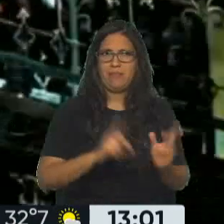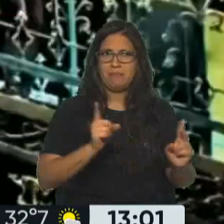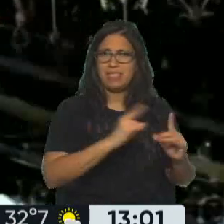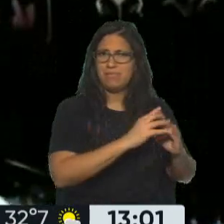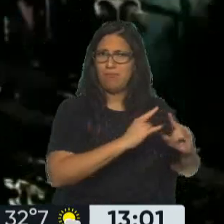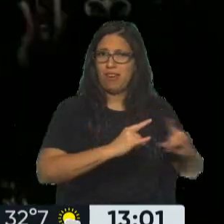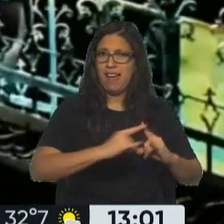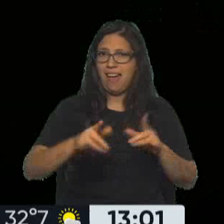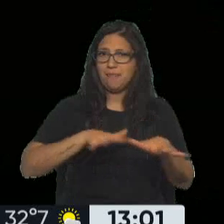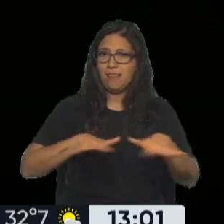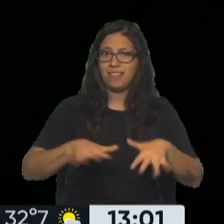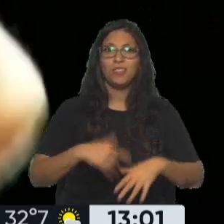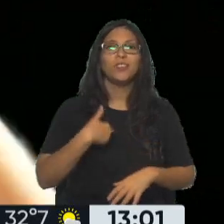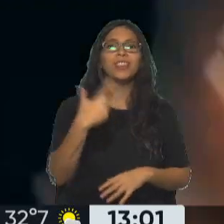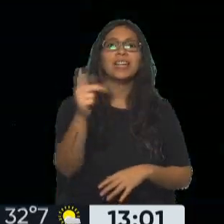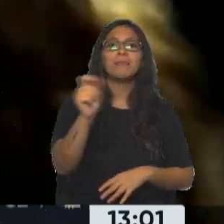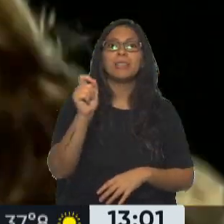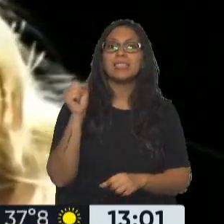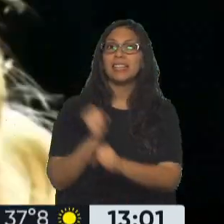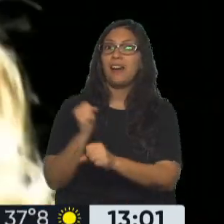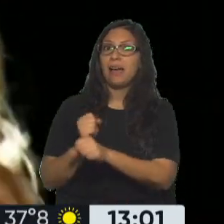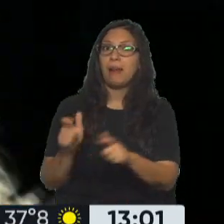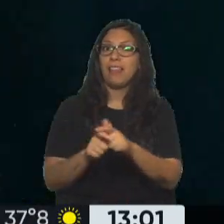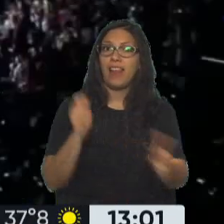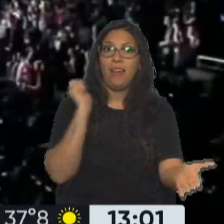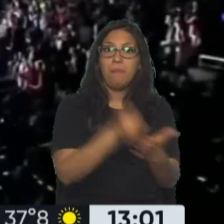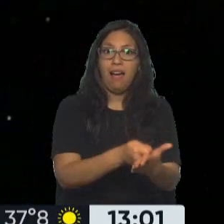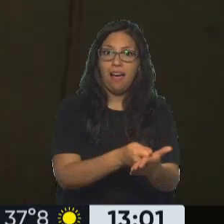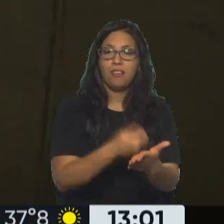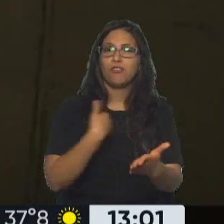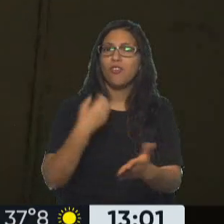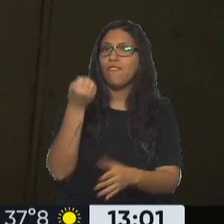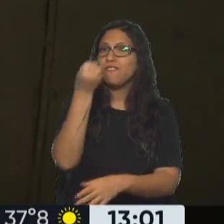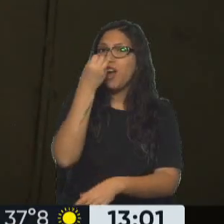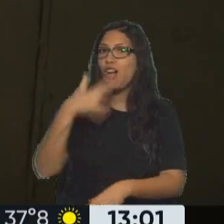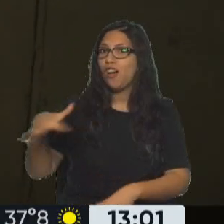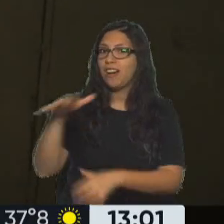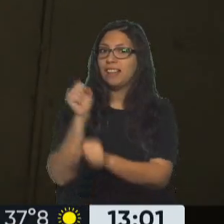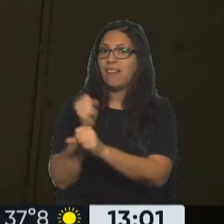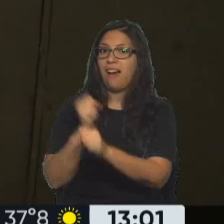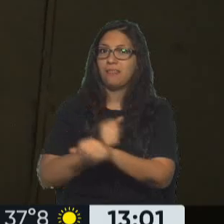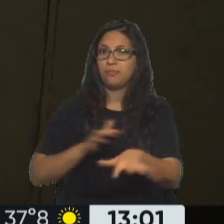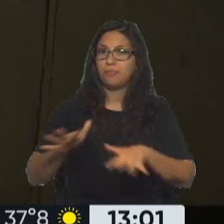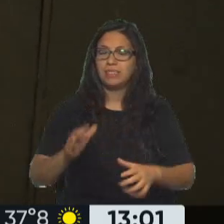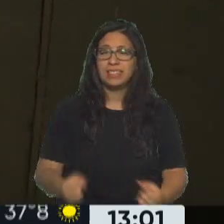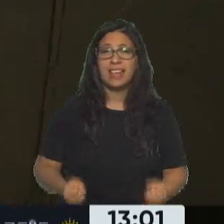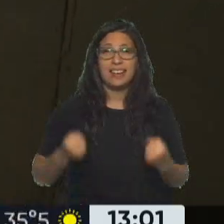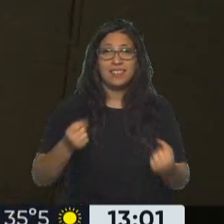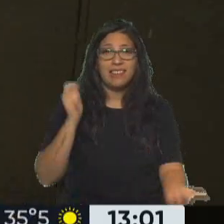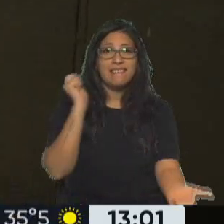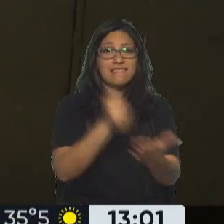estuve trabajando 3 meses para pagar la entrada, trabajaba en Flores y nada, fue un sacrificio